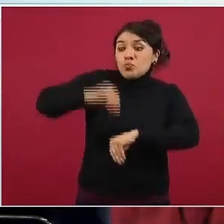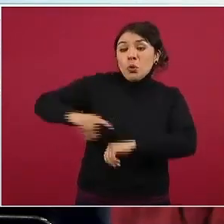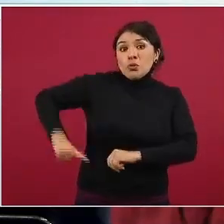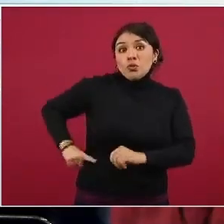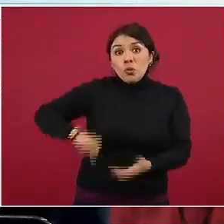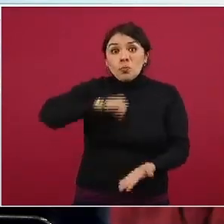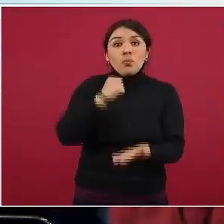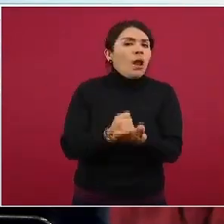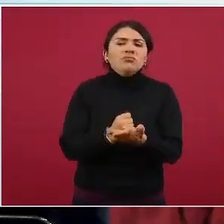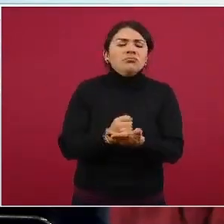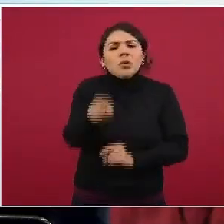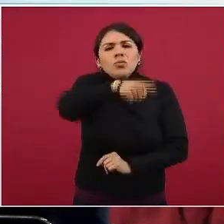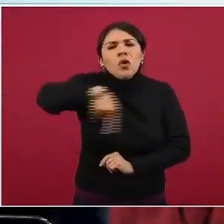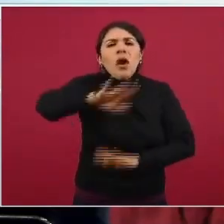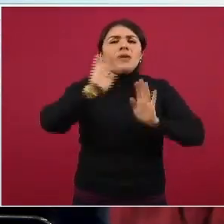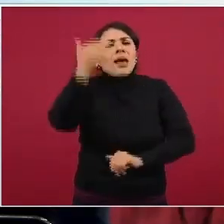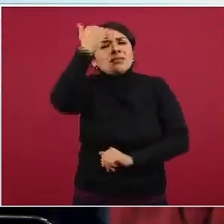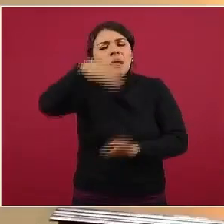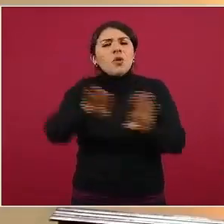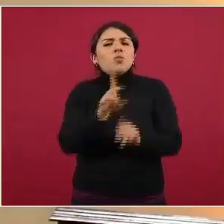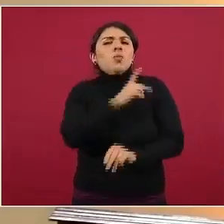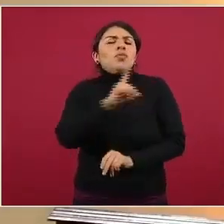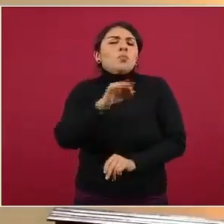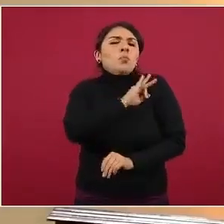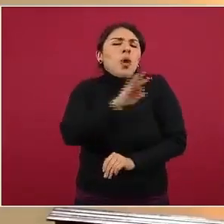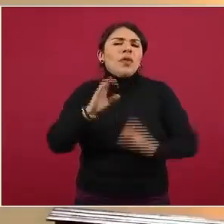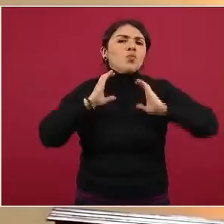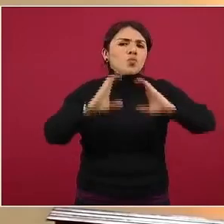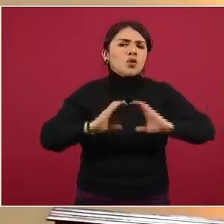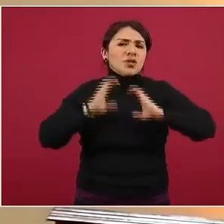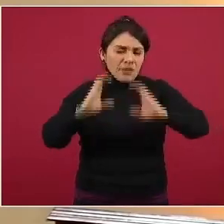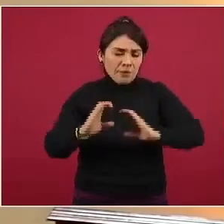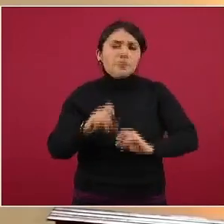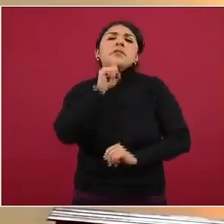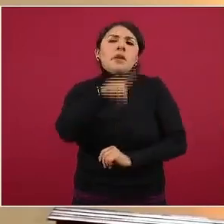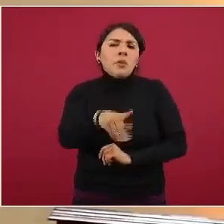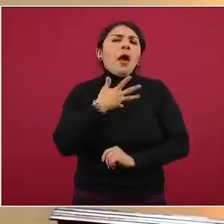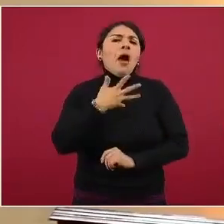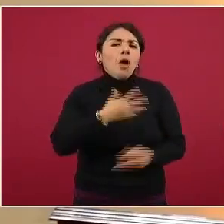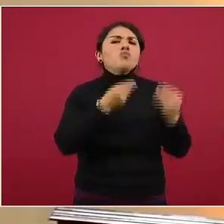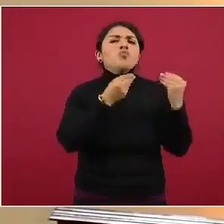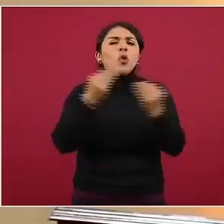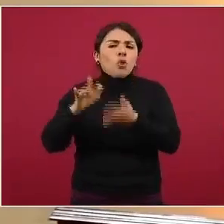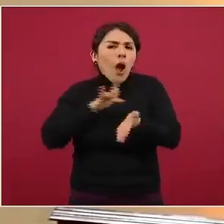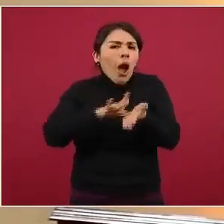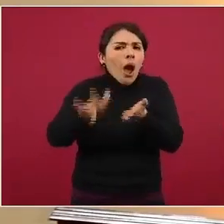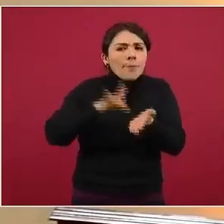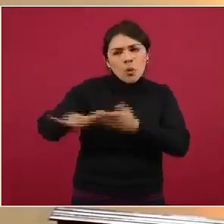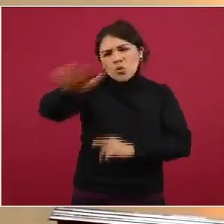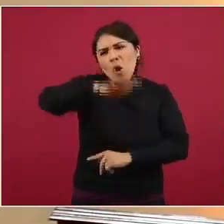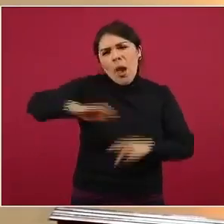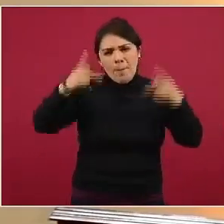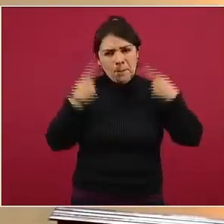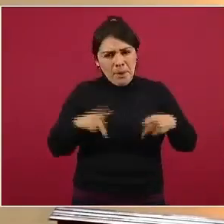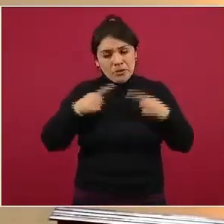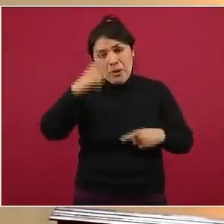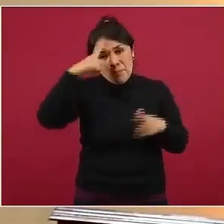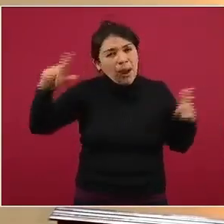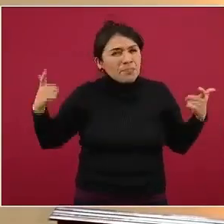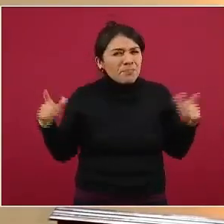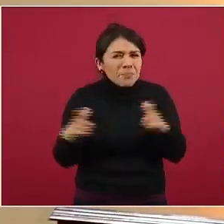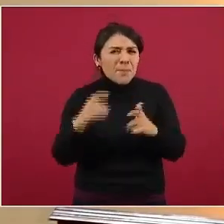que están dirigidas a disminuir el espacio público. También hay mucho de la colaboración de la población para